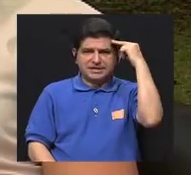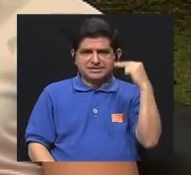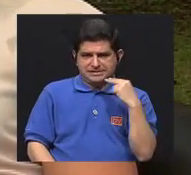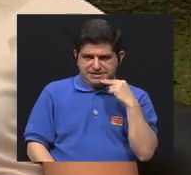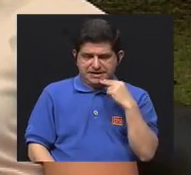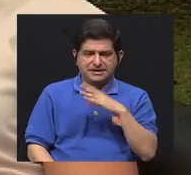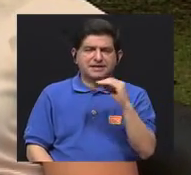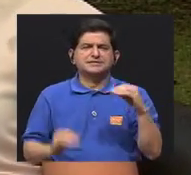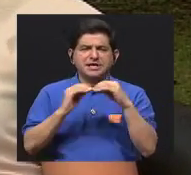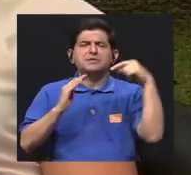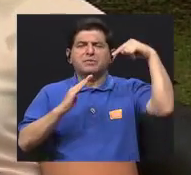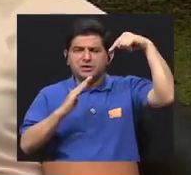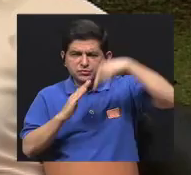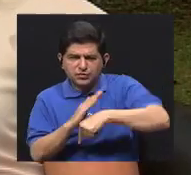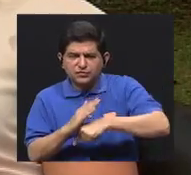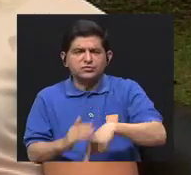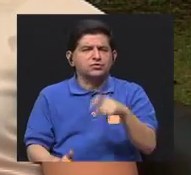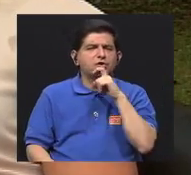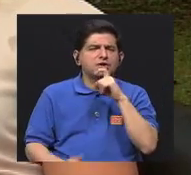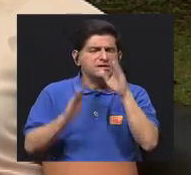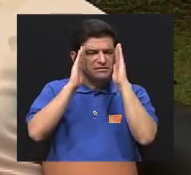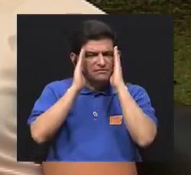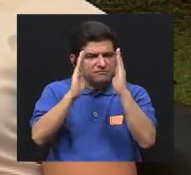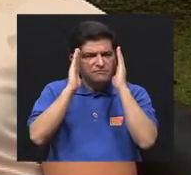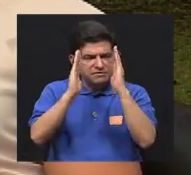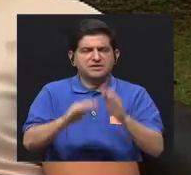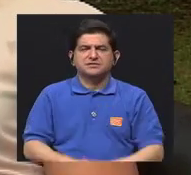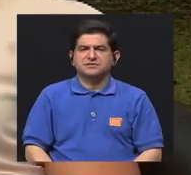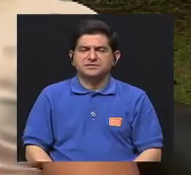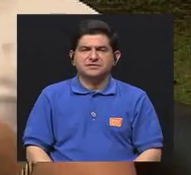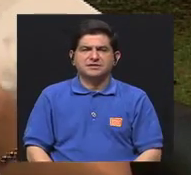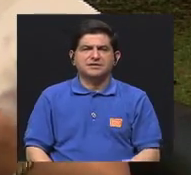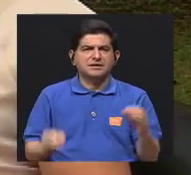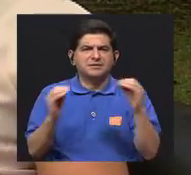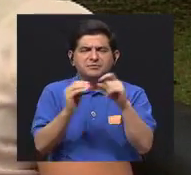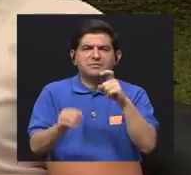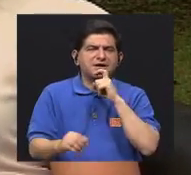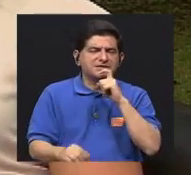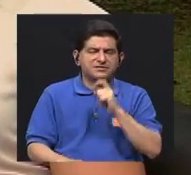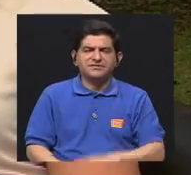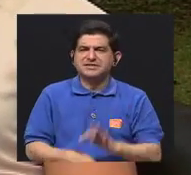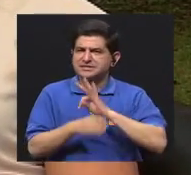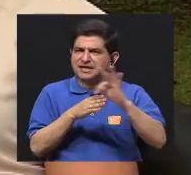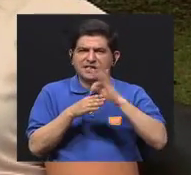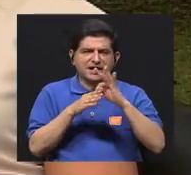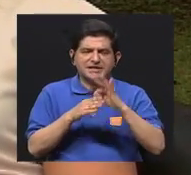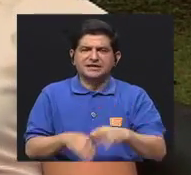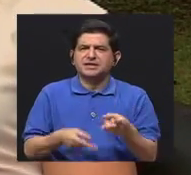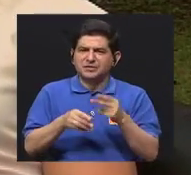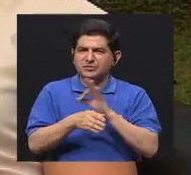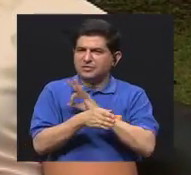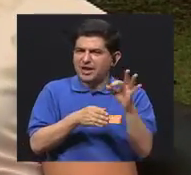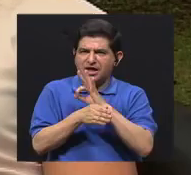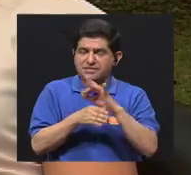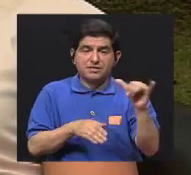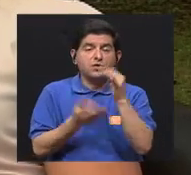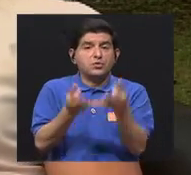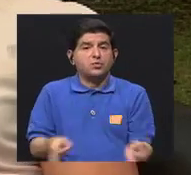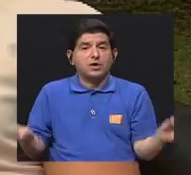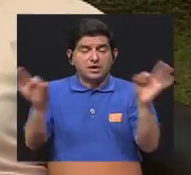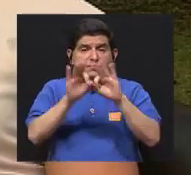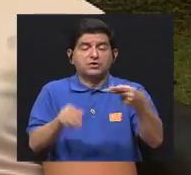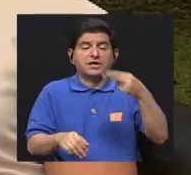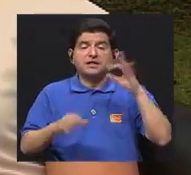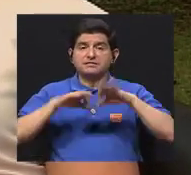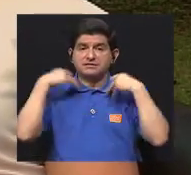negra y más severo y más difícil de tratar. Cuesta más que nos responda a los mismos tratamientos. Y también es importante